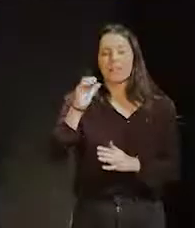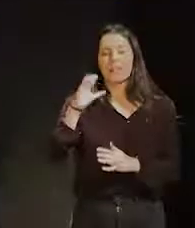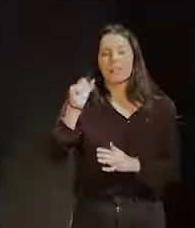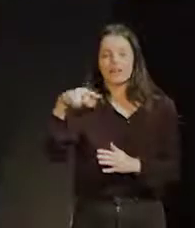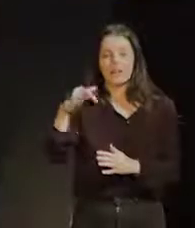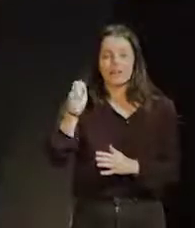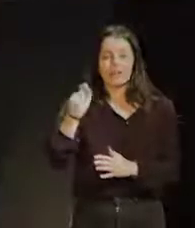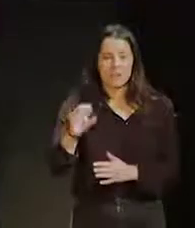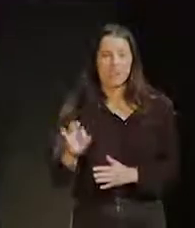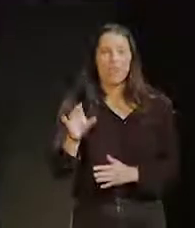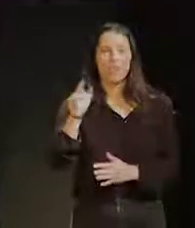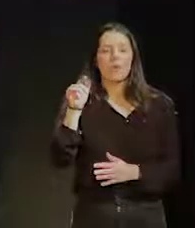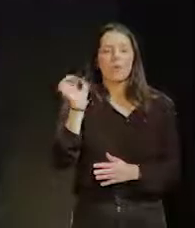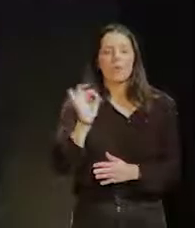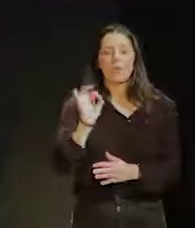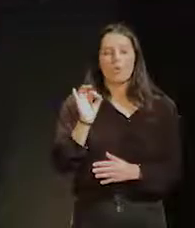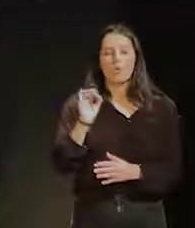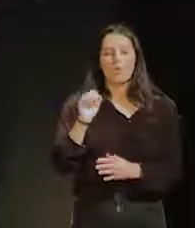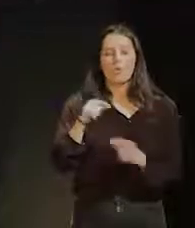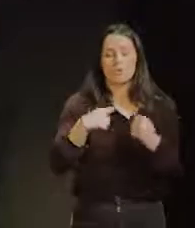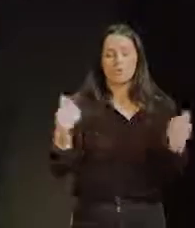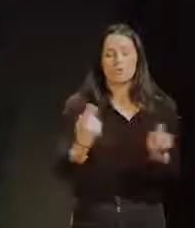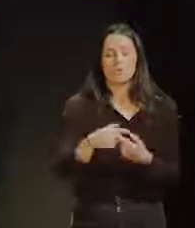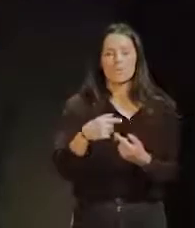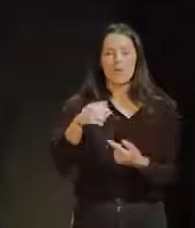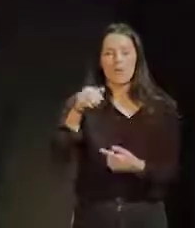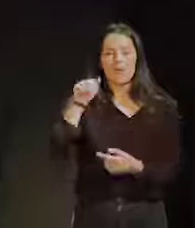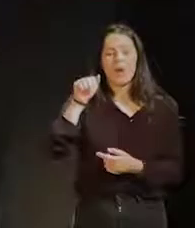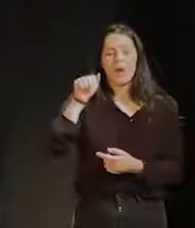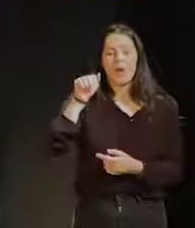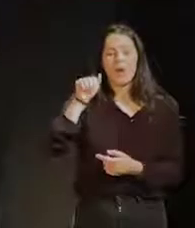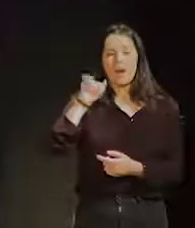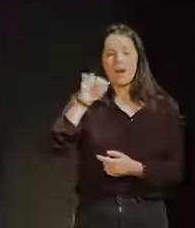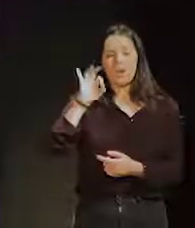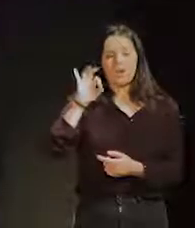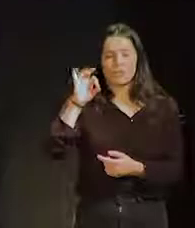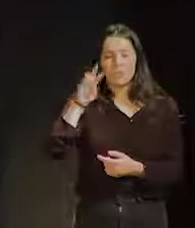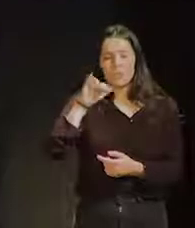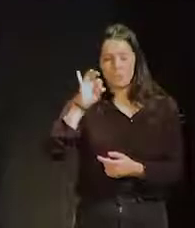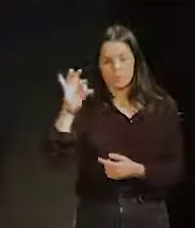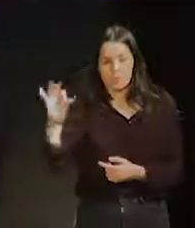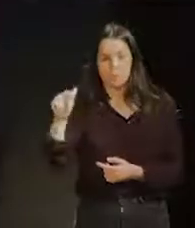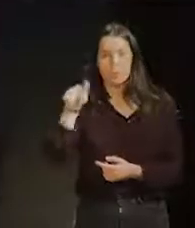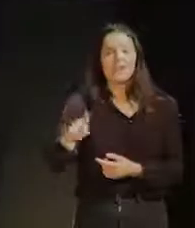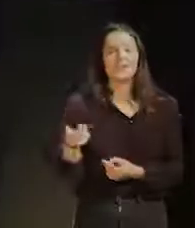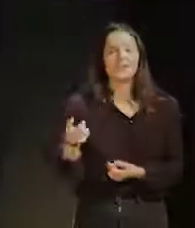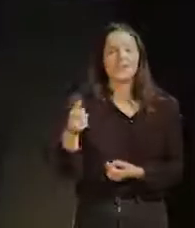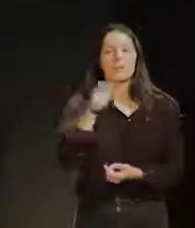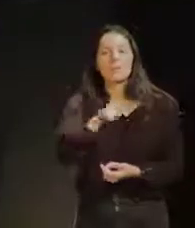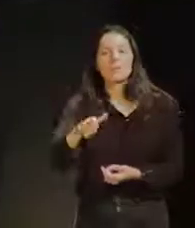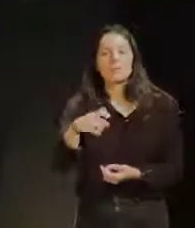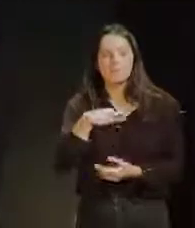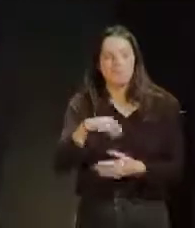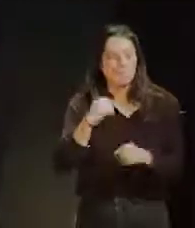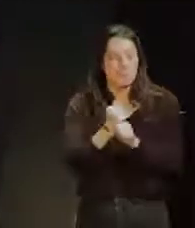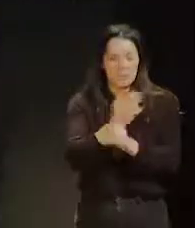Avignon, en el circuito Aero Waves. En realidad, donde personas de la mi edad, de la